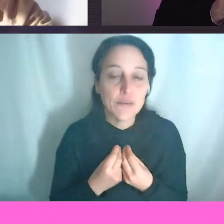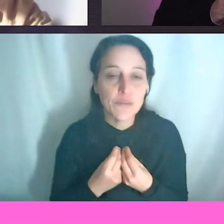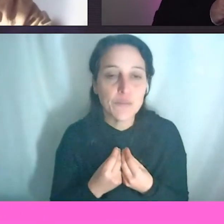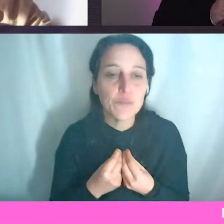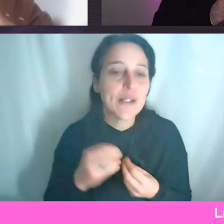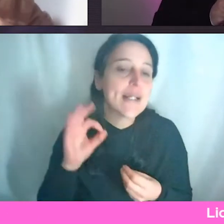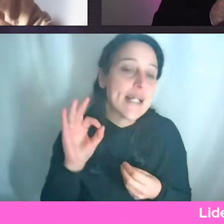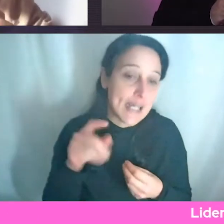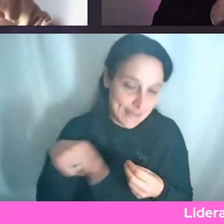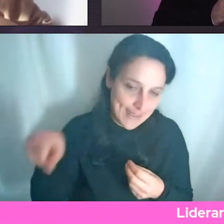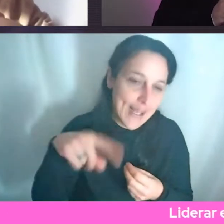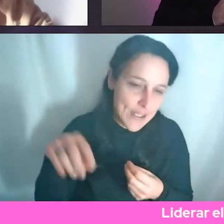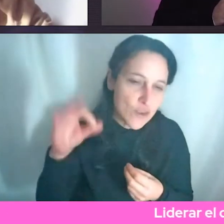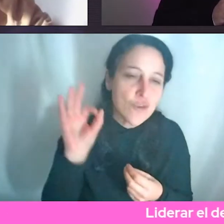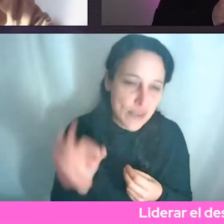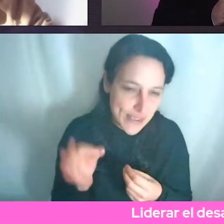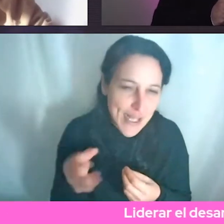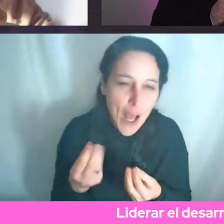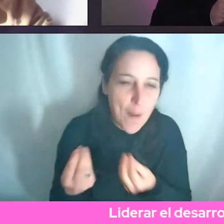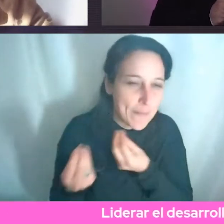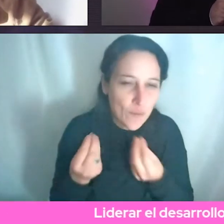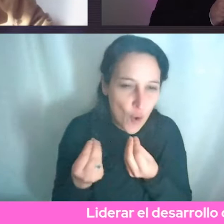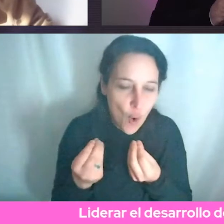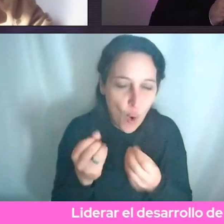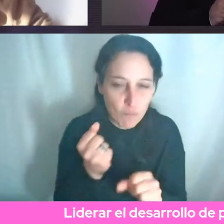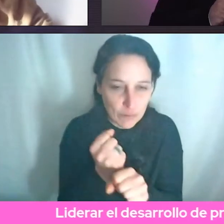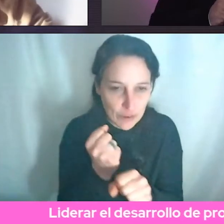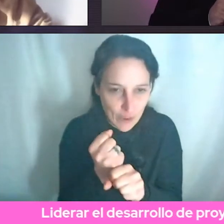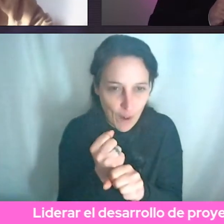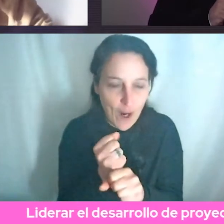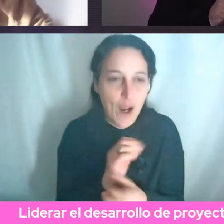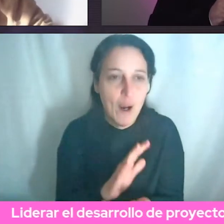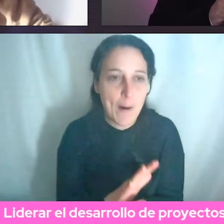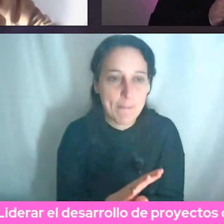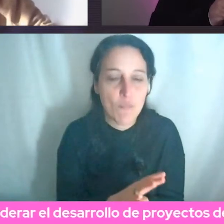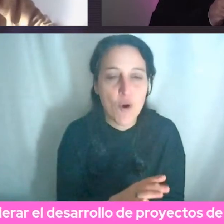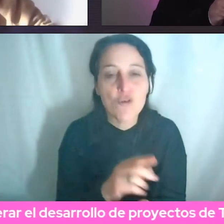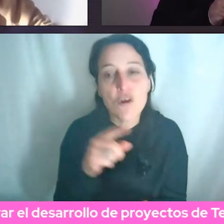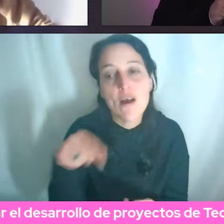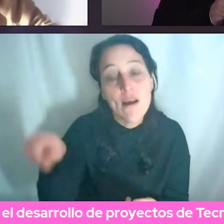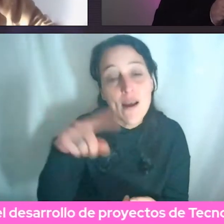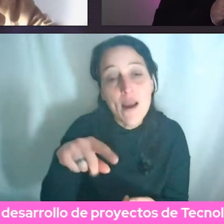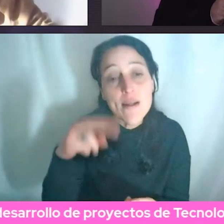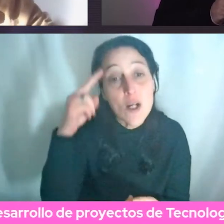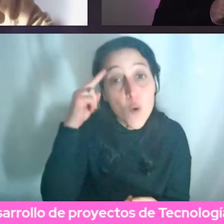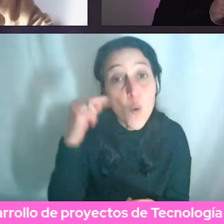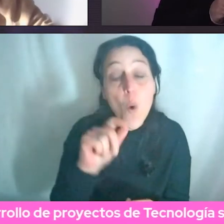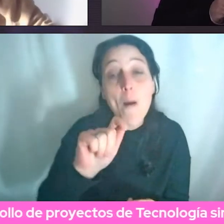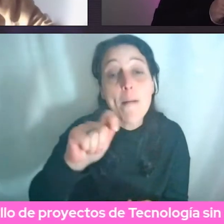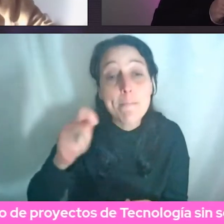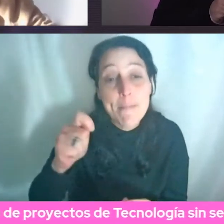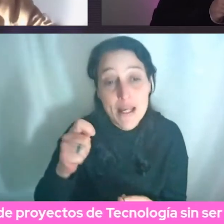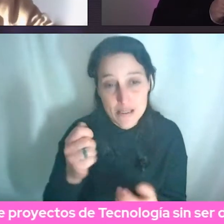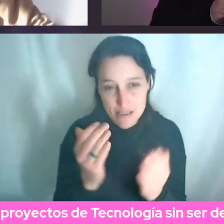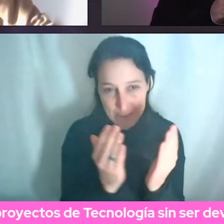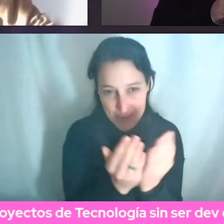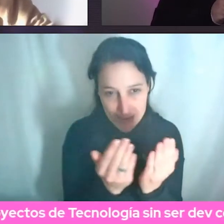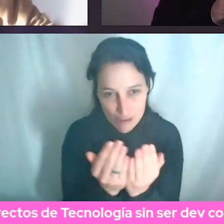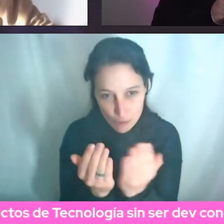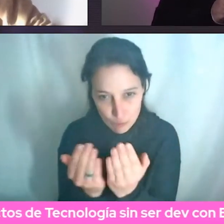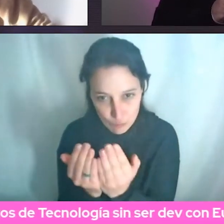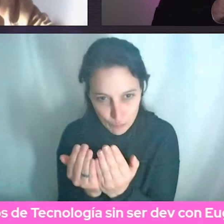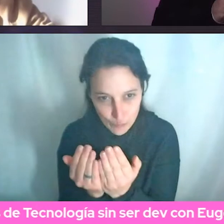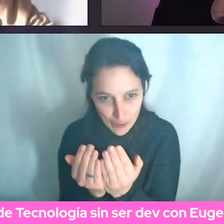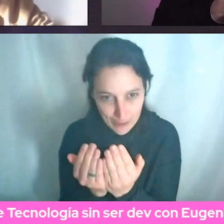formación. Ellas atraviesan la formación durante 9 meses y bueno, justamente por eso ofrecemos la oportunidad de